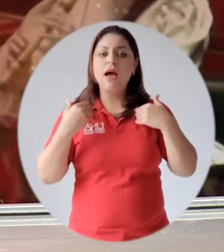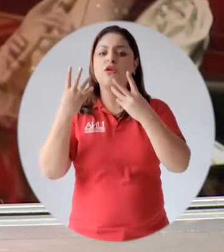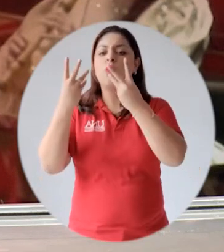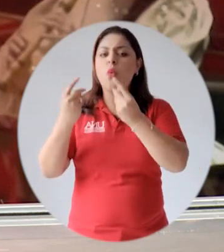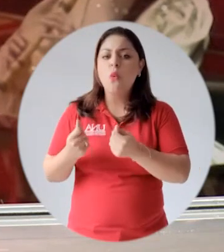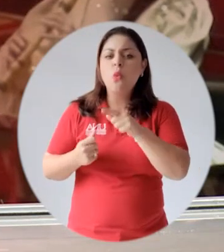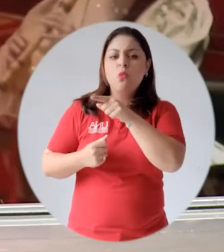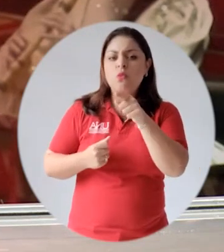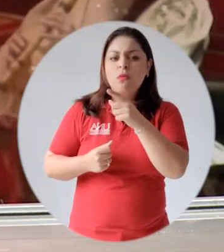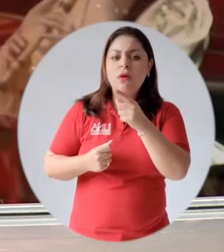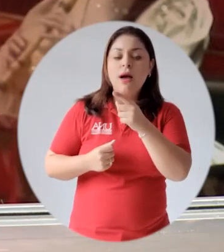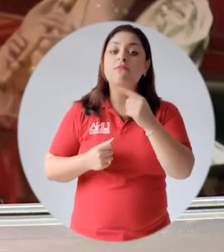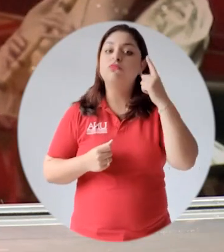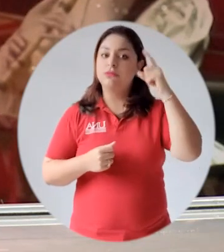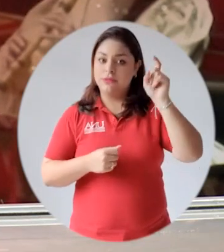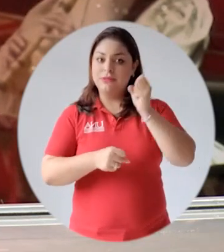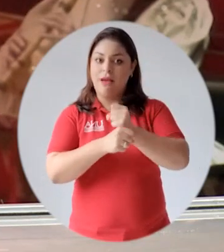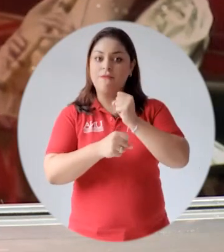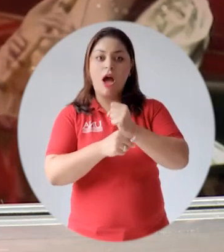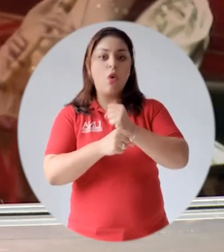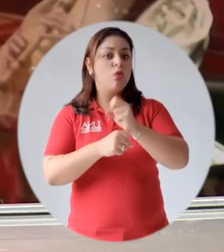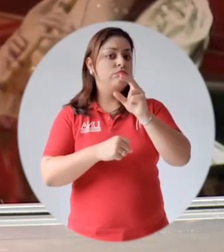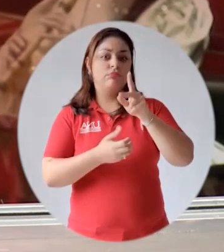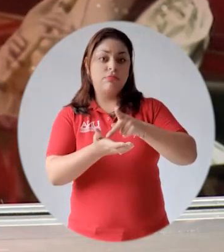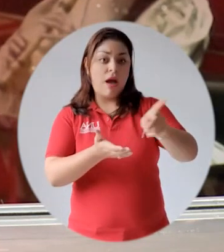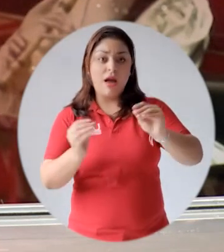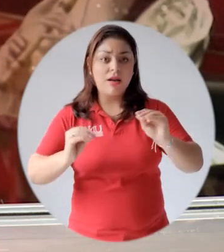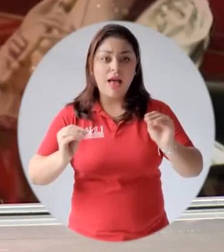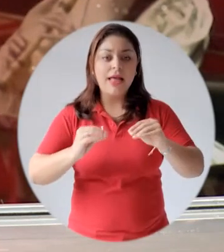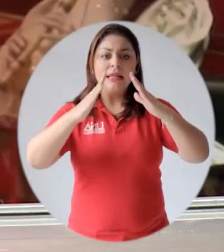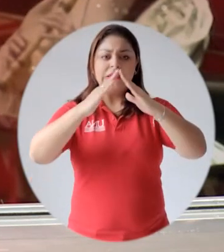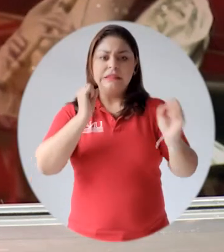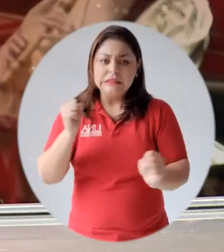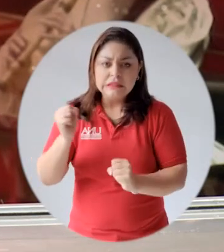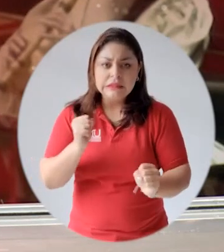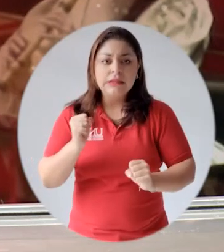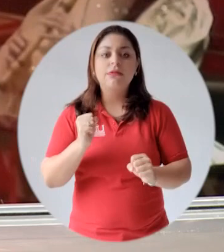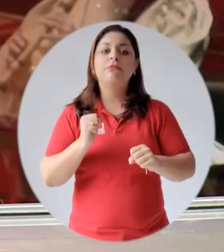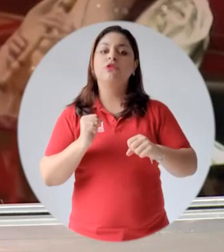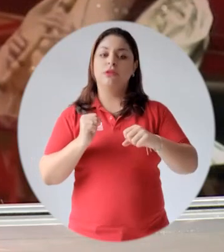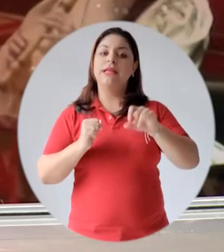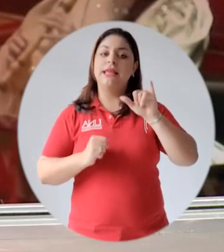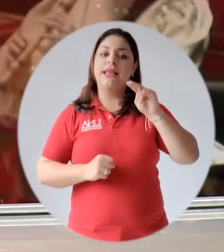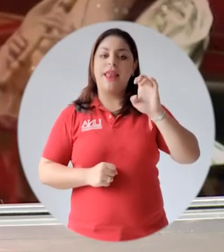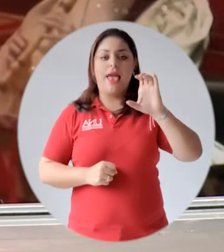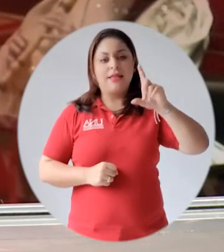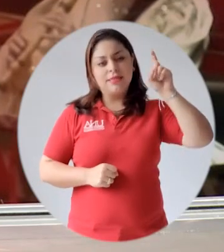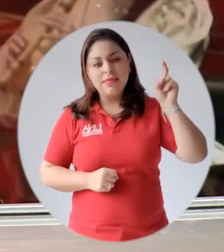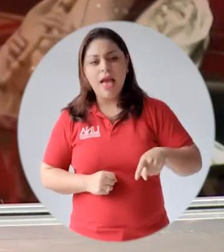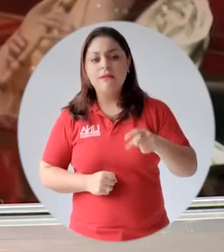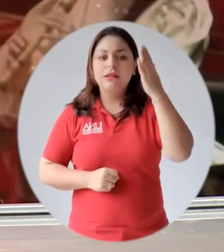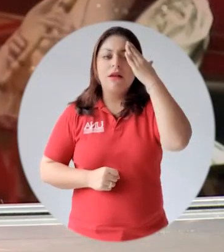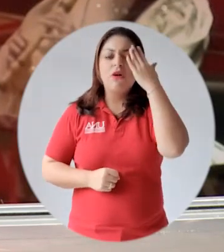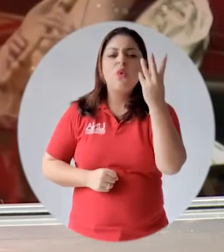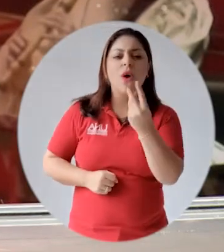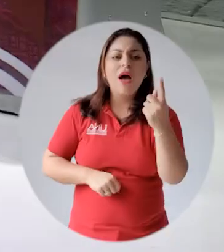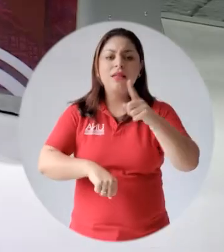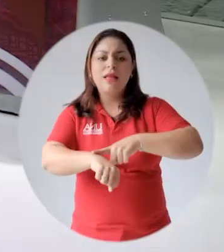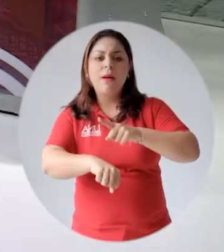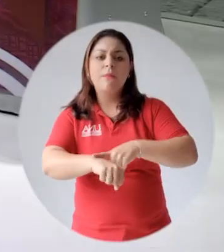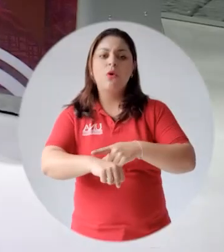no remunerado. Y es a partir de esta ley que el INEC tiene la obligación de medir el uso del tiempo en los hogares. Yo creo que